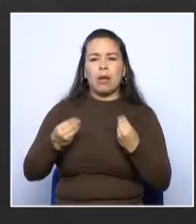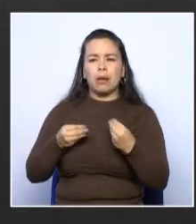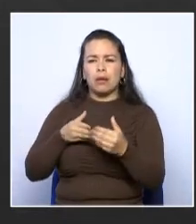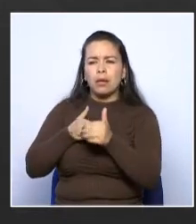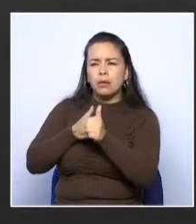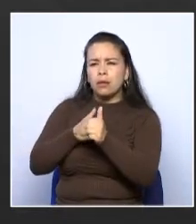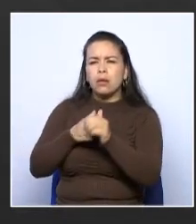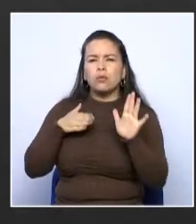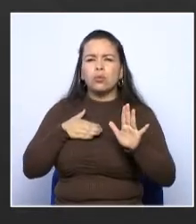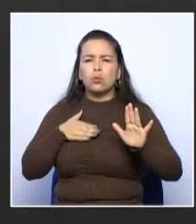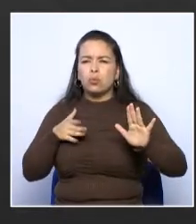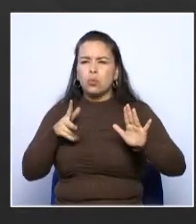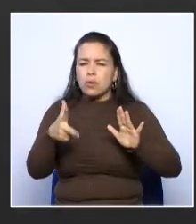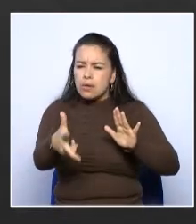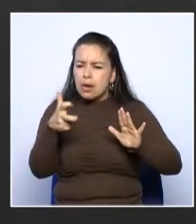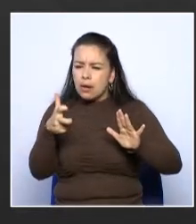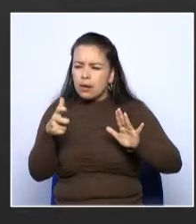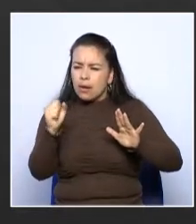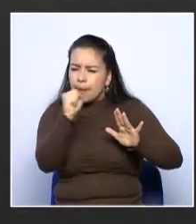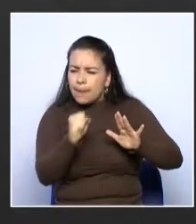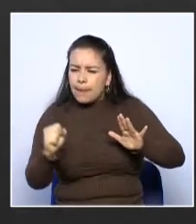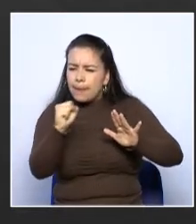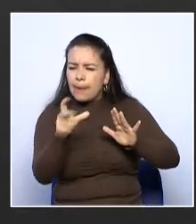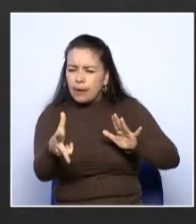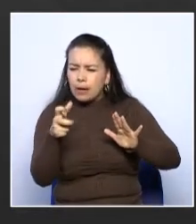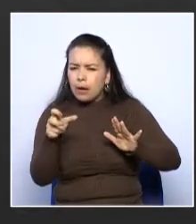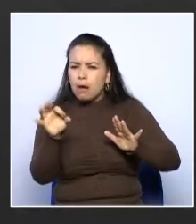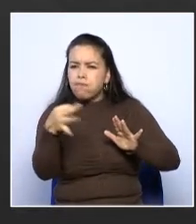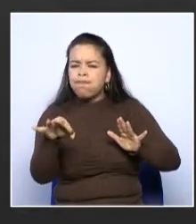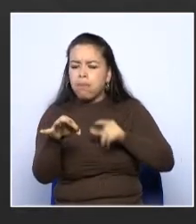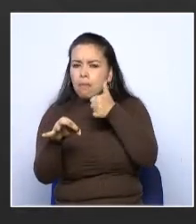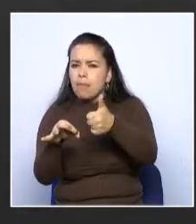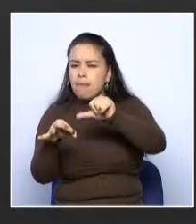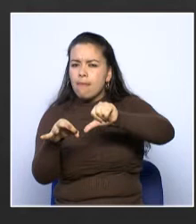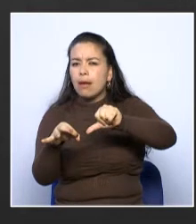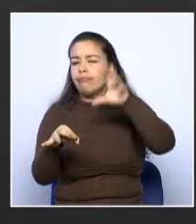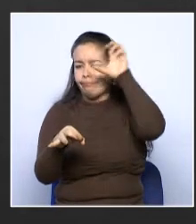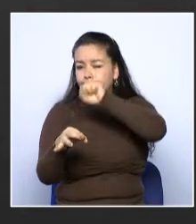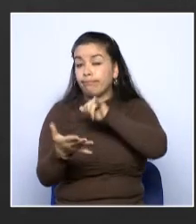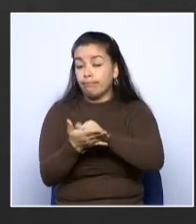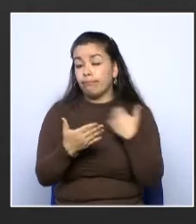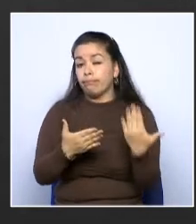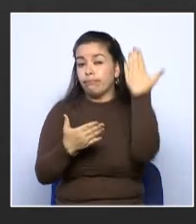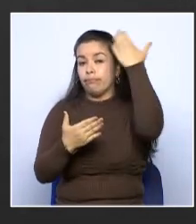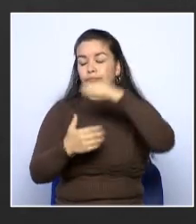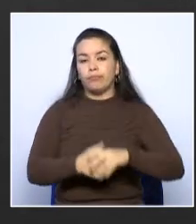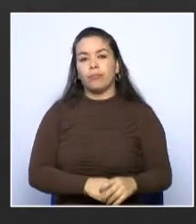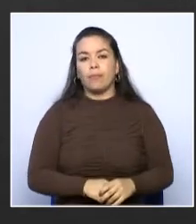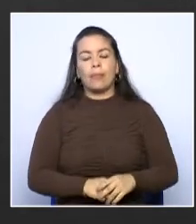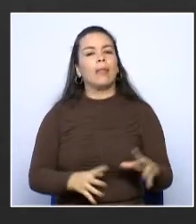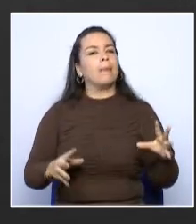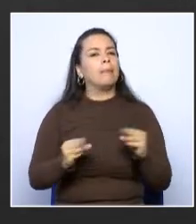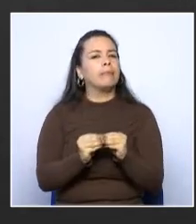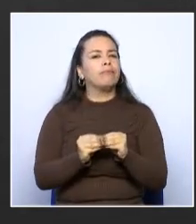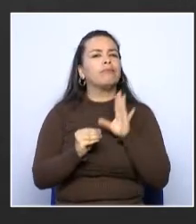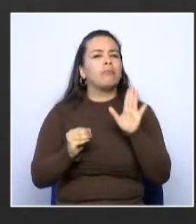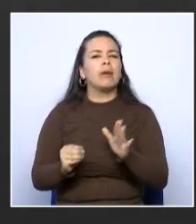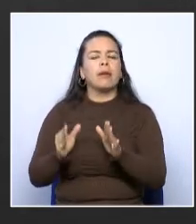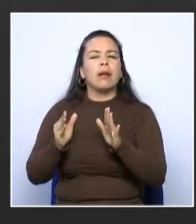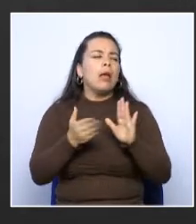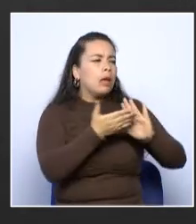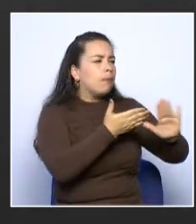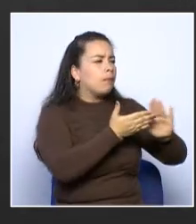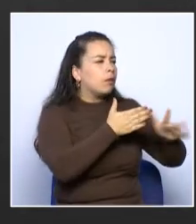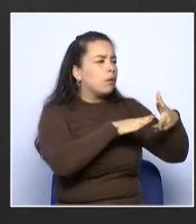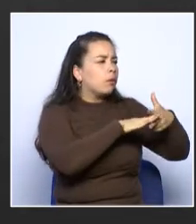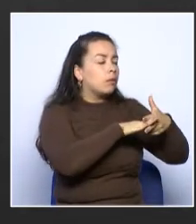¿sí? Biopsias mamarias, y poder mirar si un nódulo definitivamente es benigno o no. Se tiene en cuenta para la clasificación. Perdón, sí.